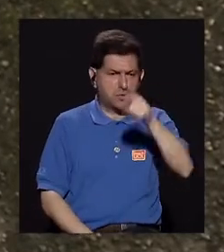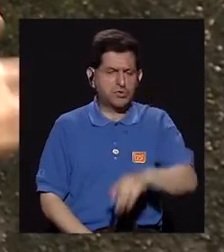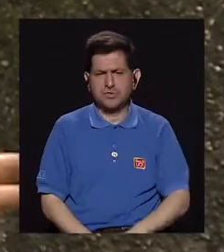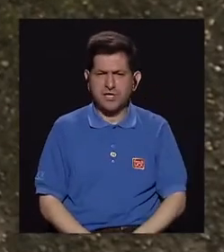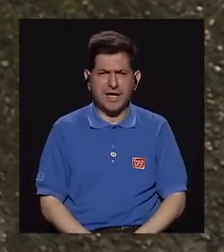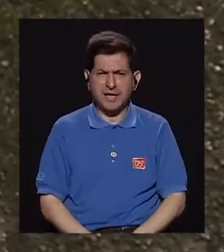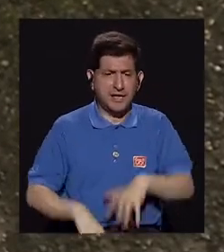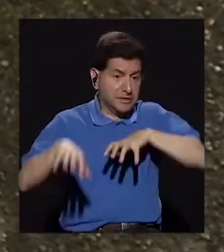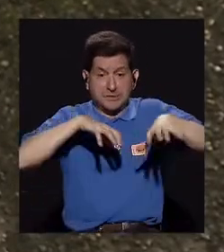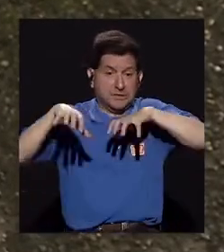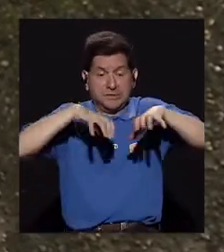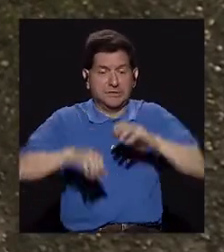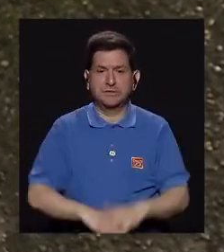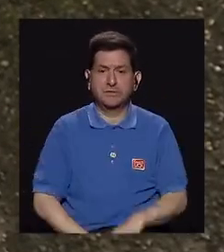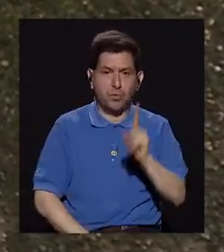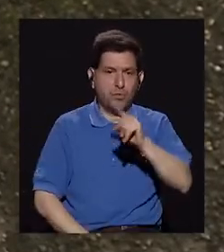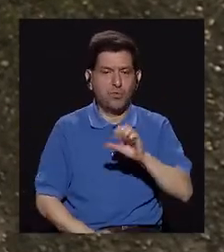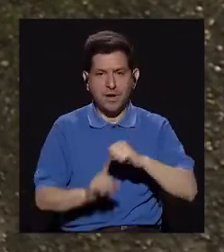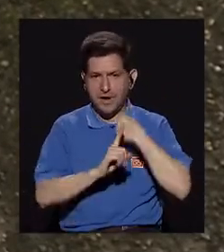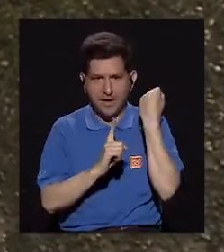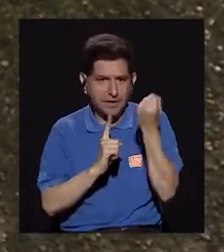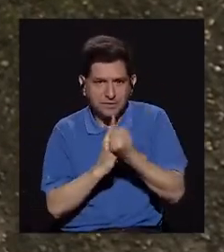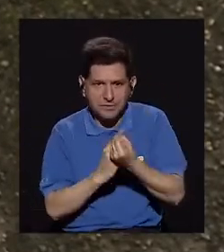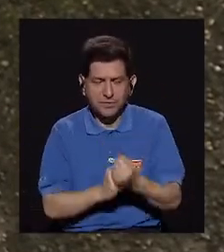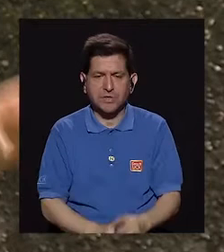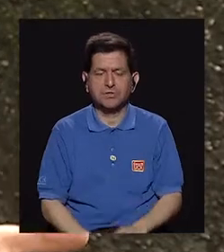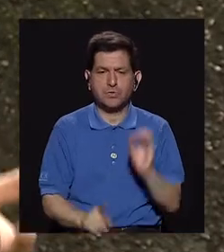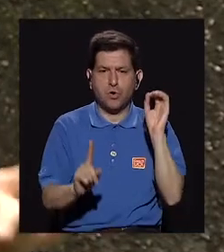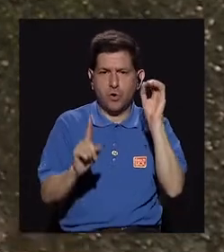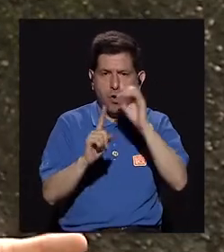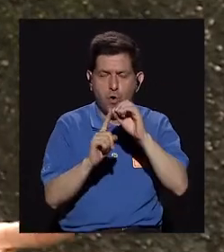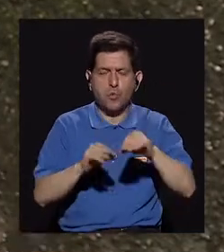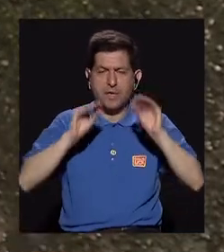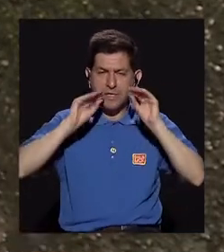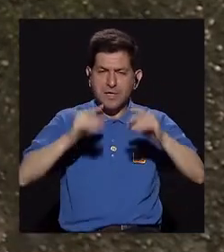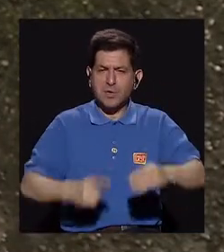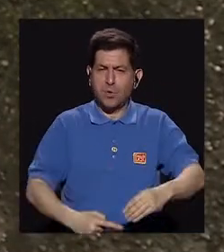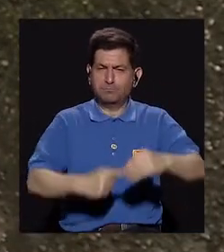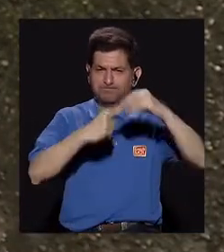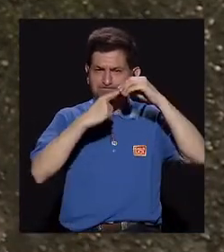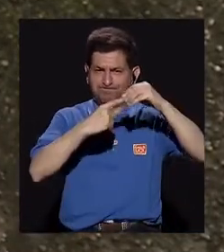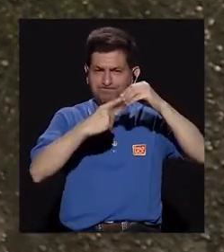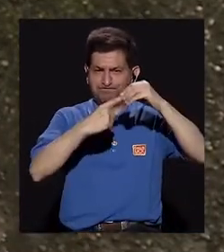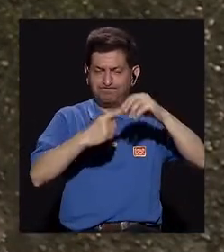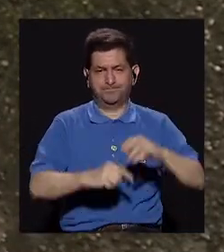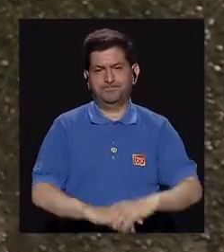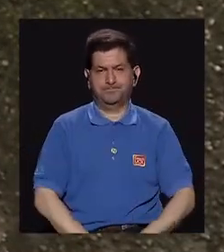hacer un alboroto de un evento que tenga un objetivo académico principalmente,